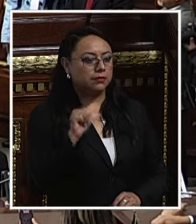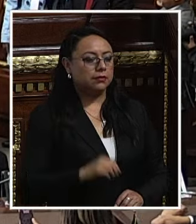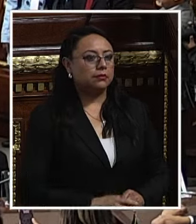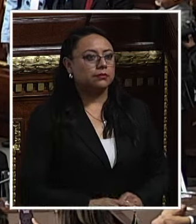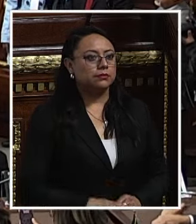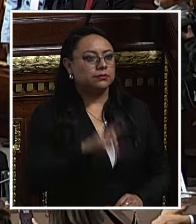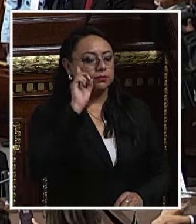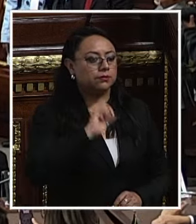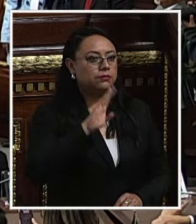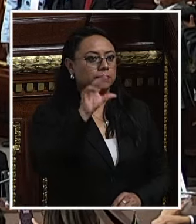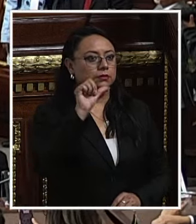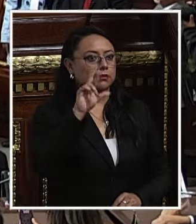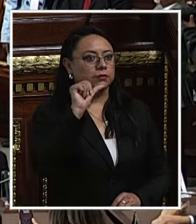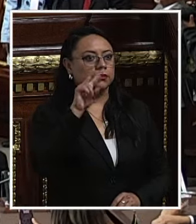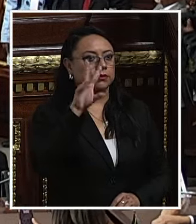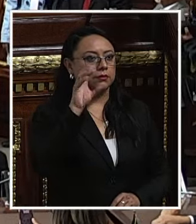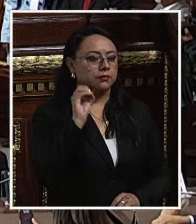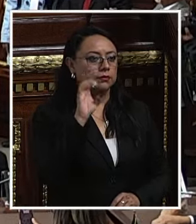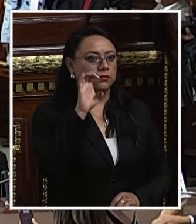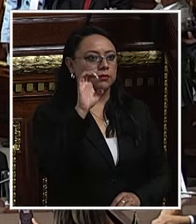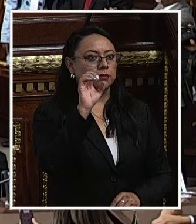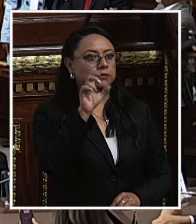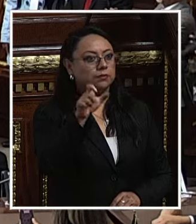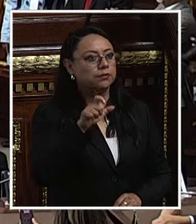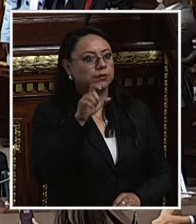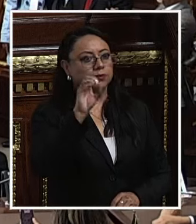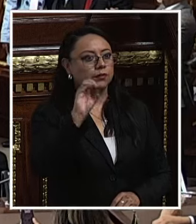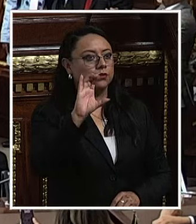Bravo Espinosa Xochitl.